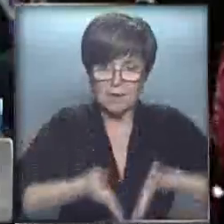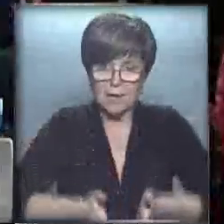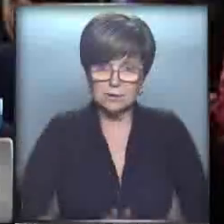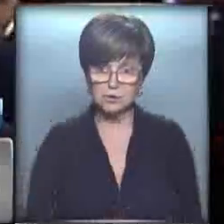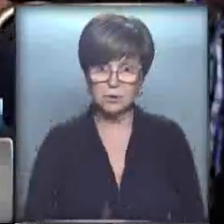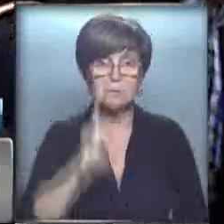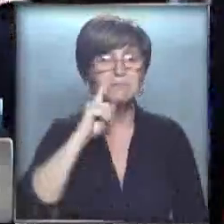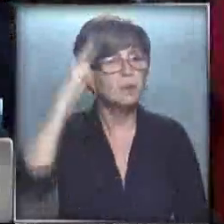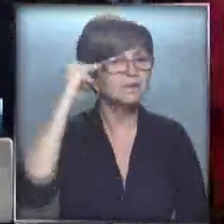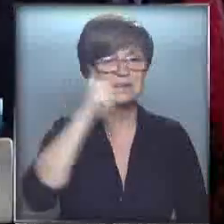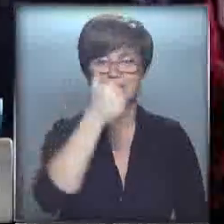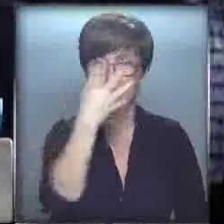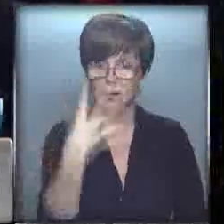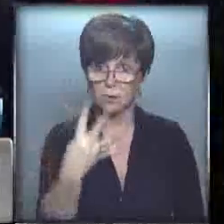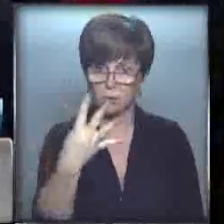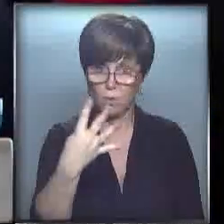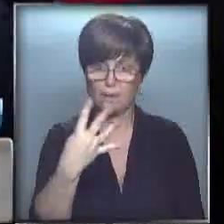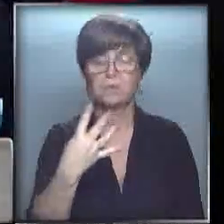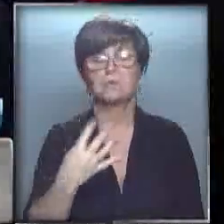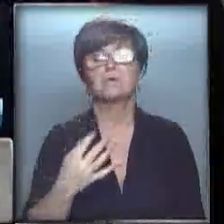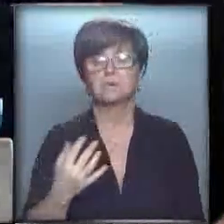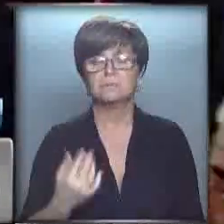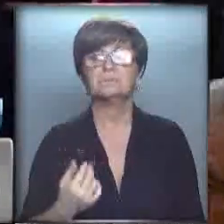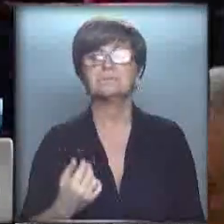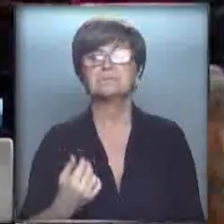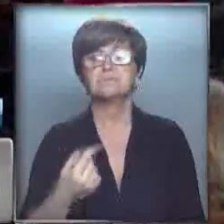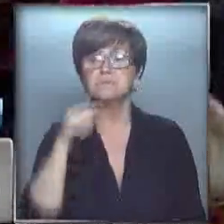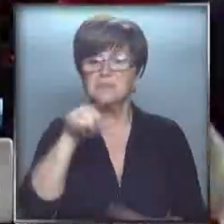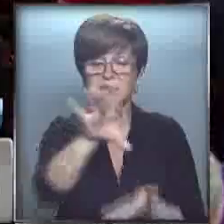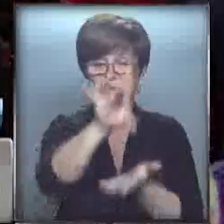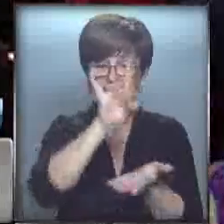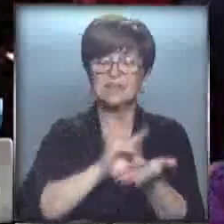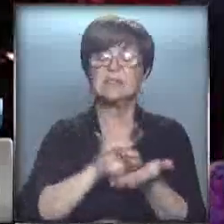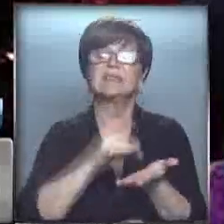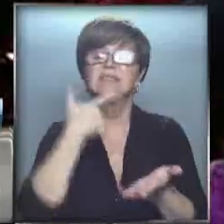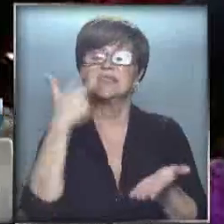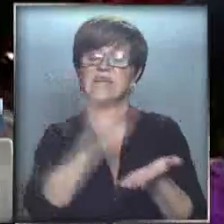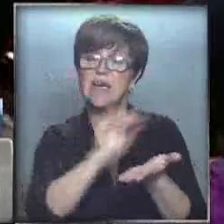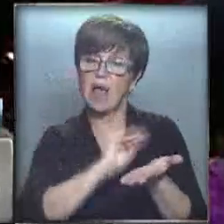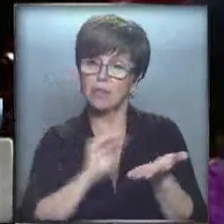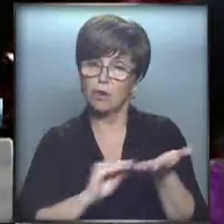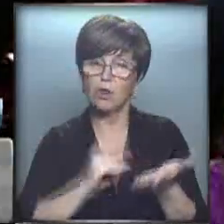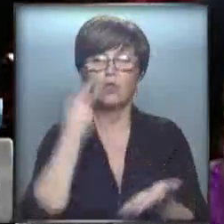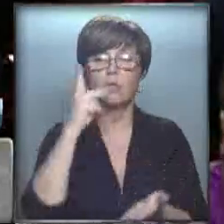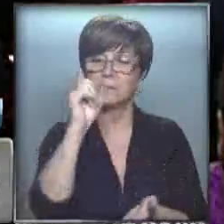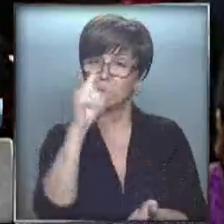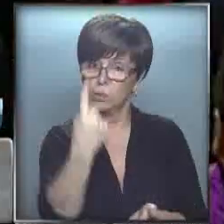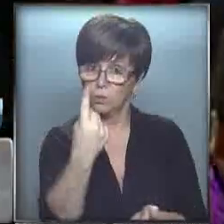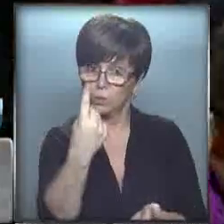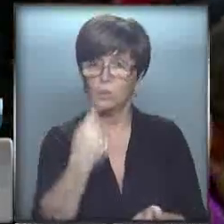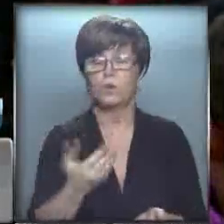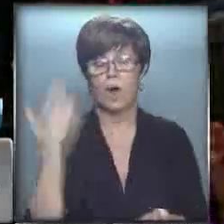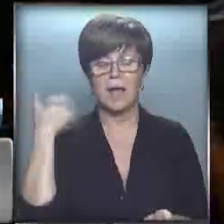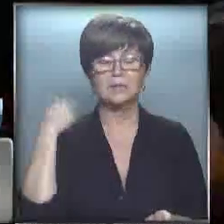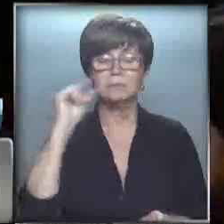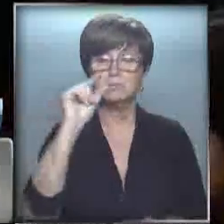en Presidencia Roque Sáenz Peña, fue electo senador en el año 2001, asumió durante pocos